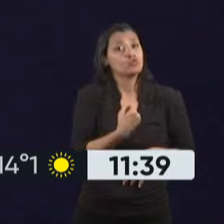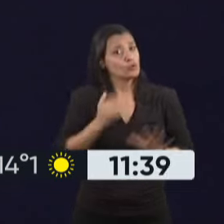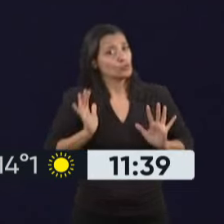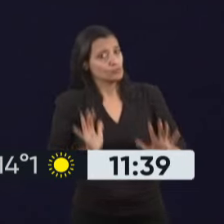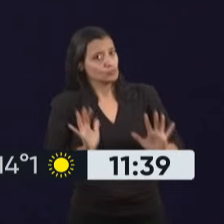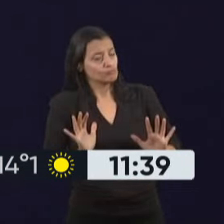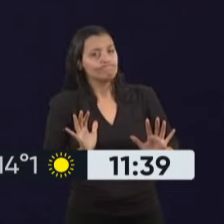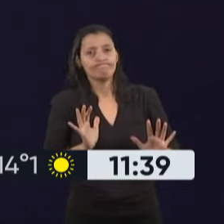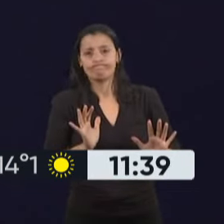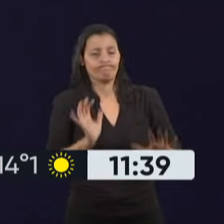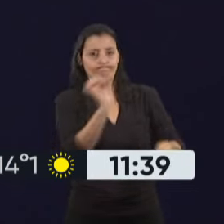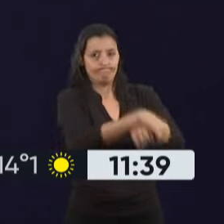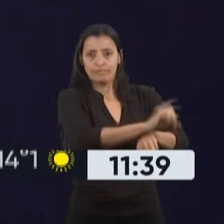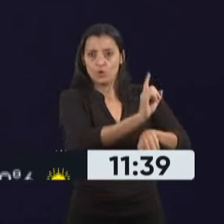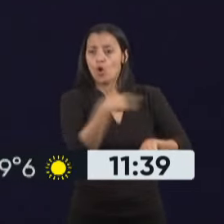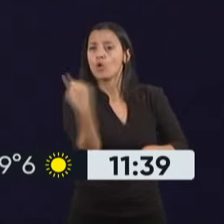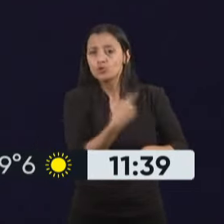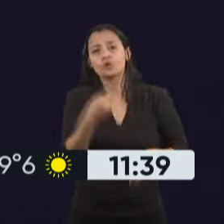Nosotros optamos por la cautela.